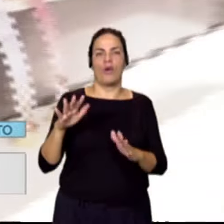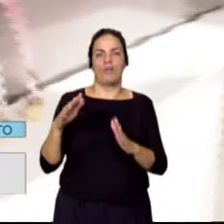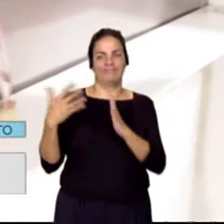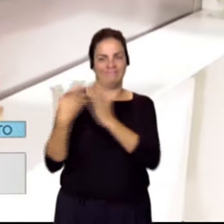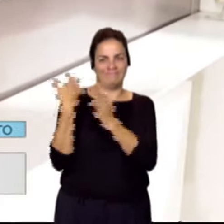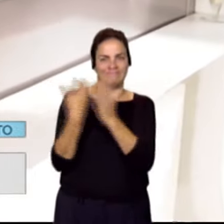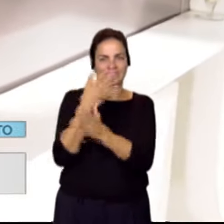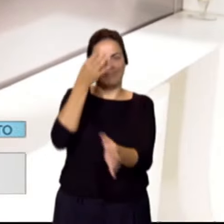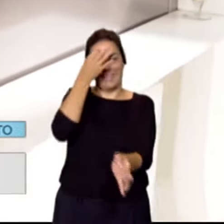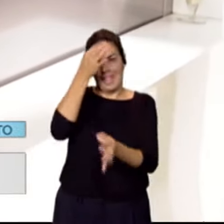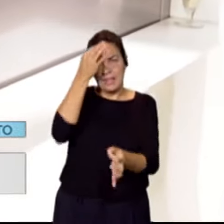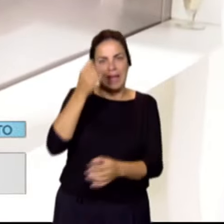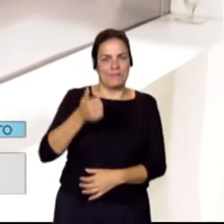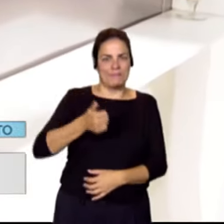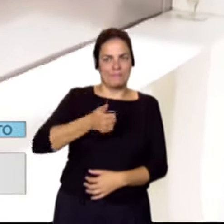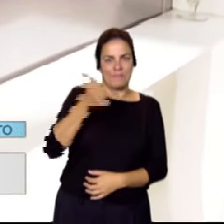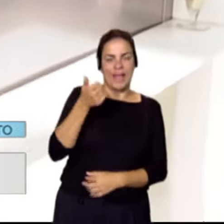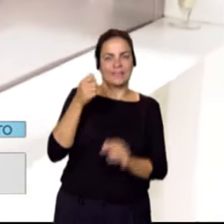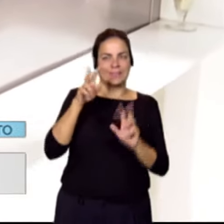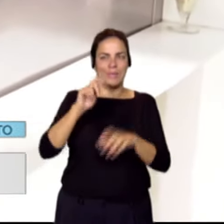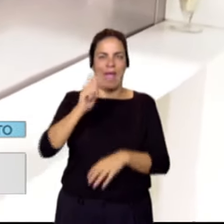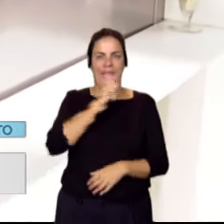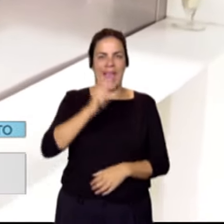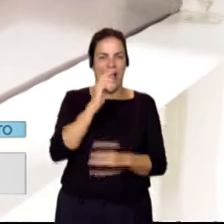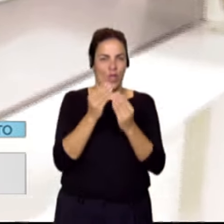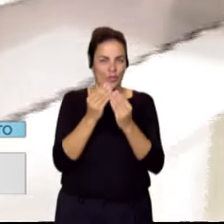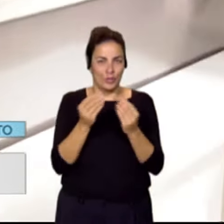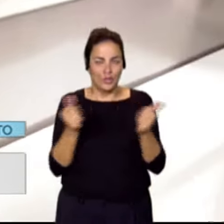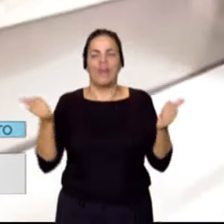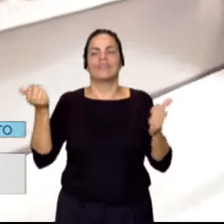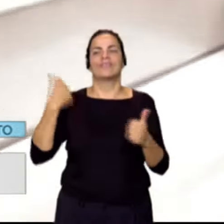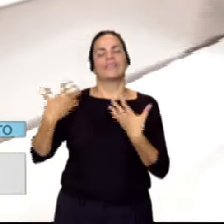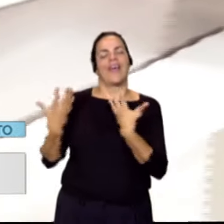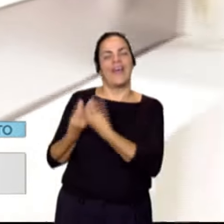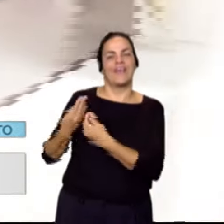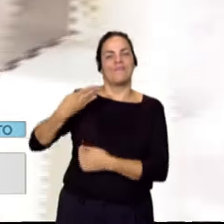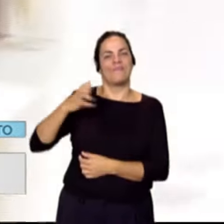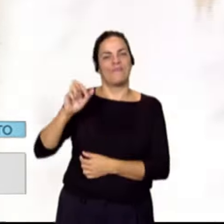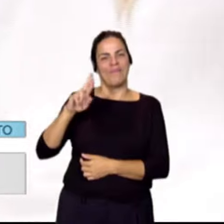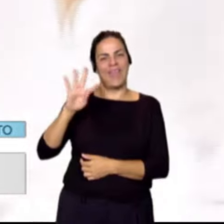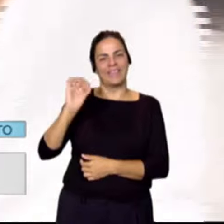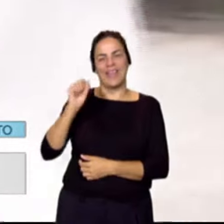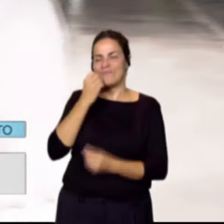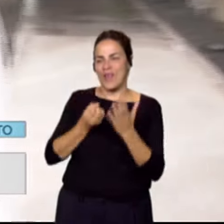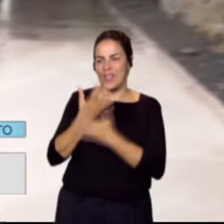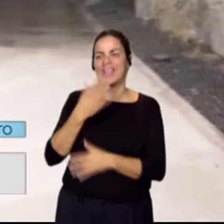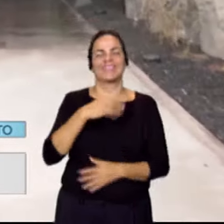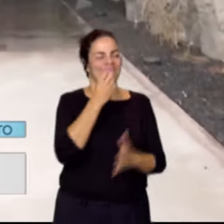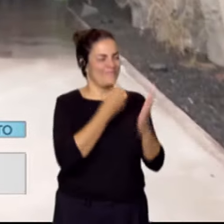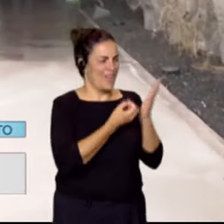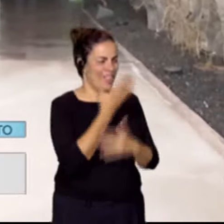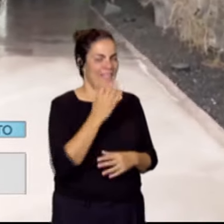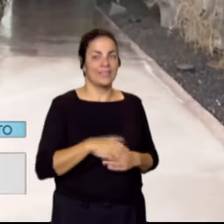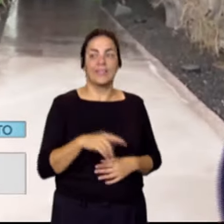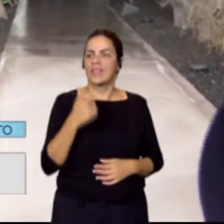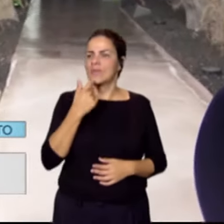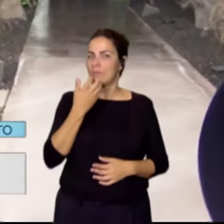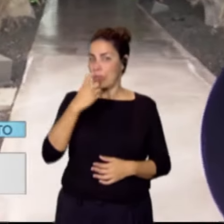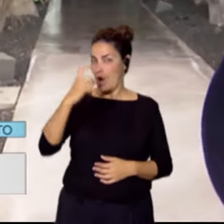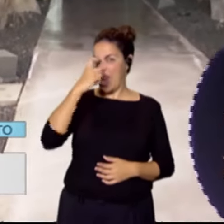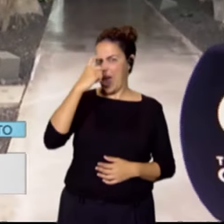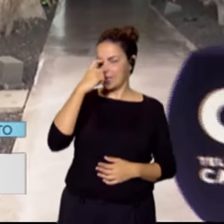estos helados este nuevo concepto de helad soft ya nos acompaña Berta Buenos días Berta Hola buenos días bueno hablábamos de que por ejemplo esta nariz es